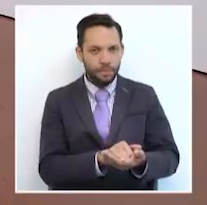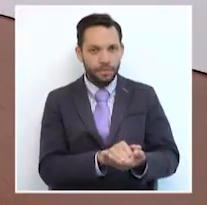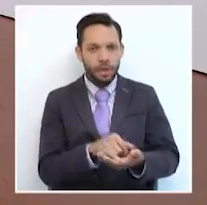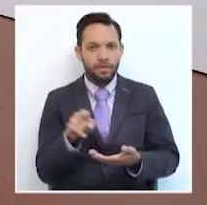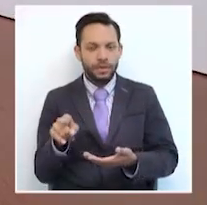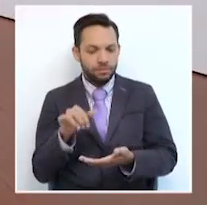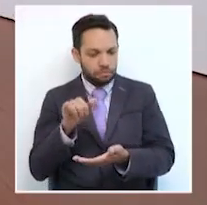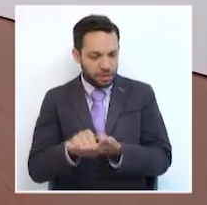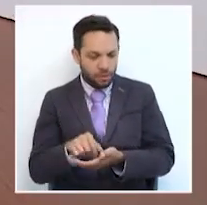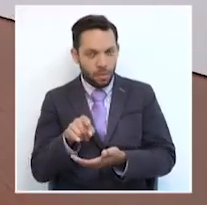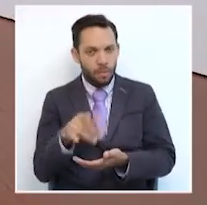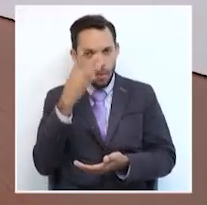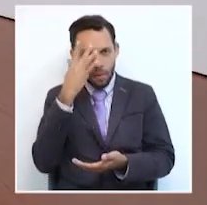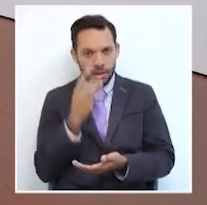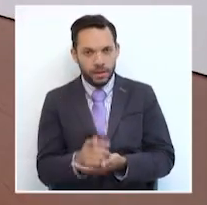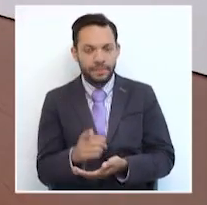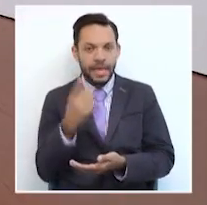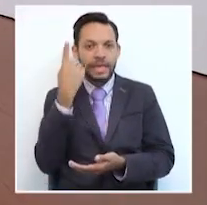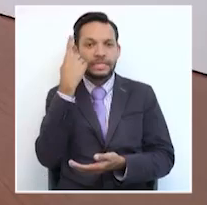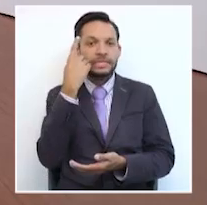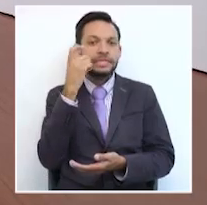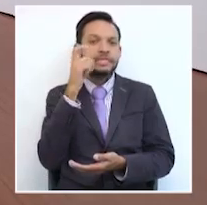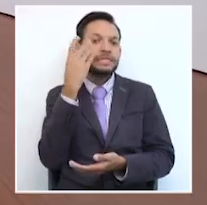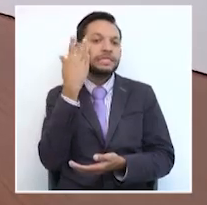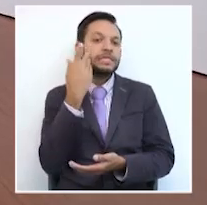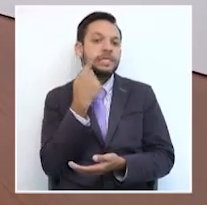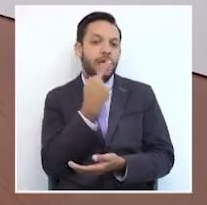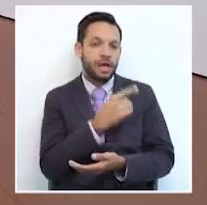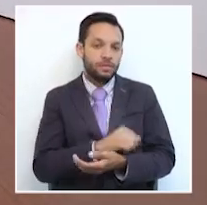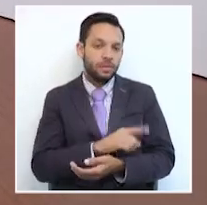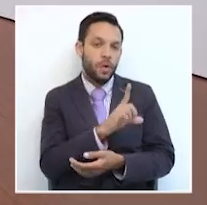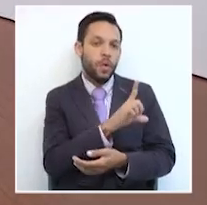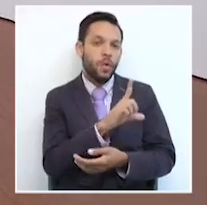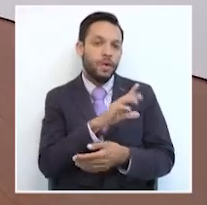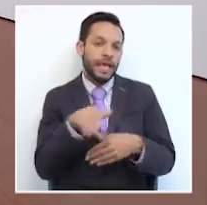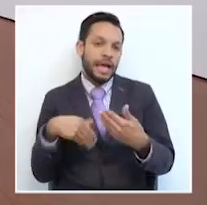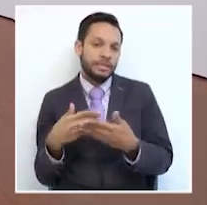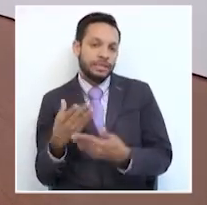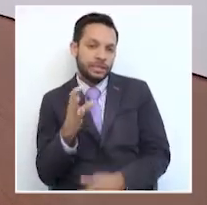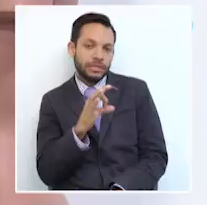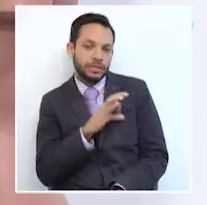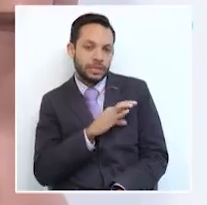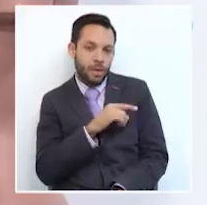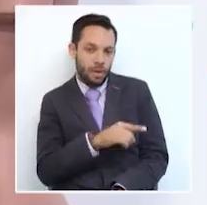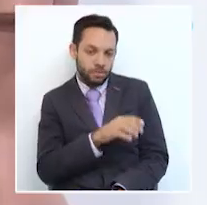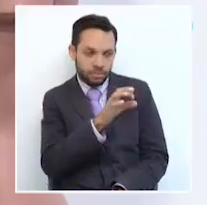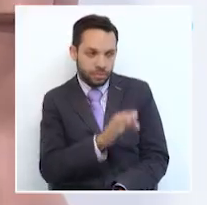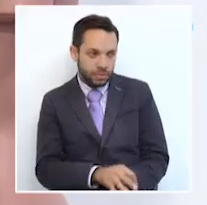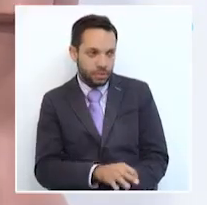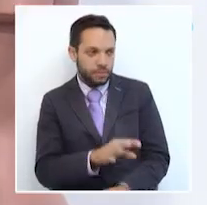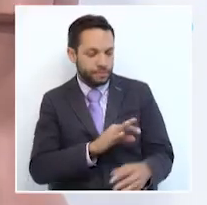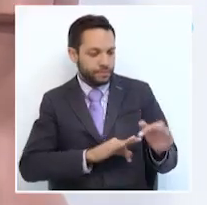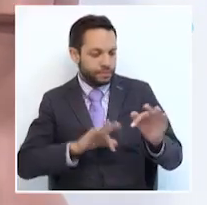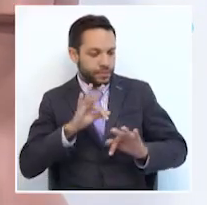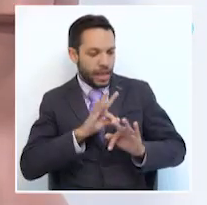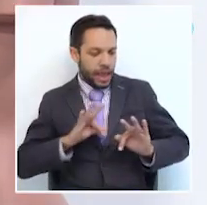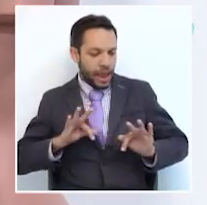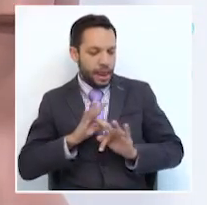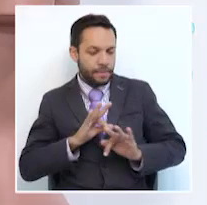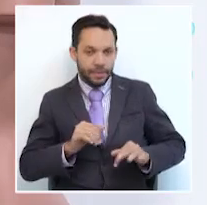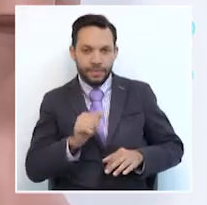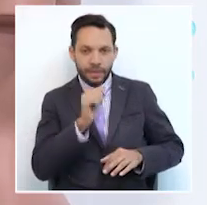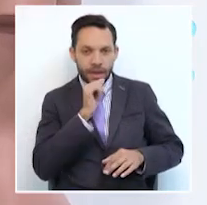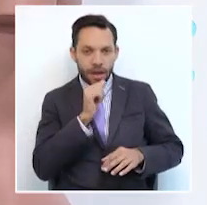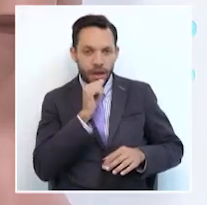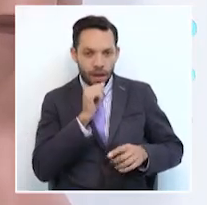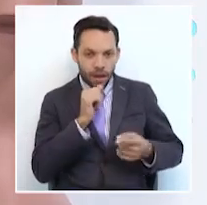porque ya están seis días de luna sábado entonces a ellos se les está haciendo muchas terapias de agua y de de barro